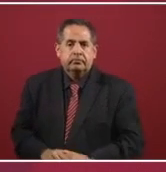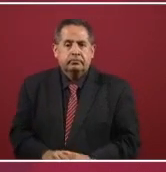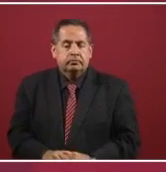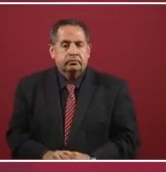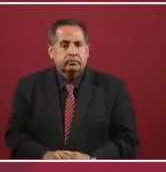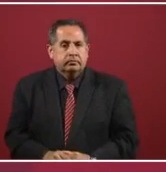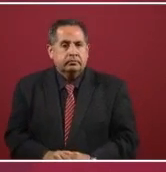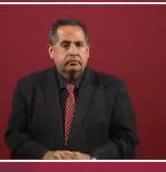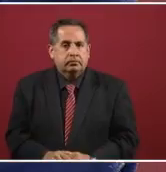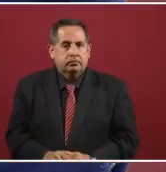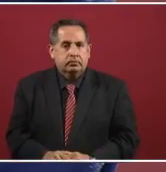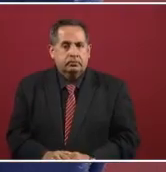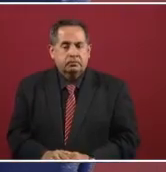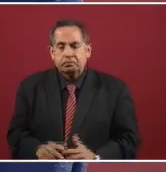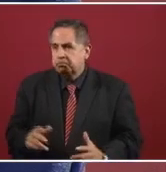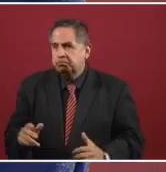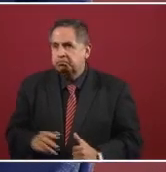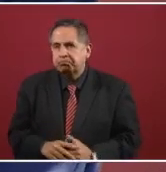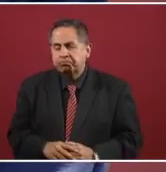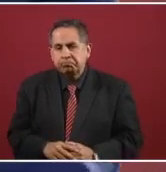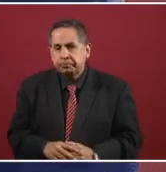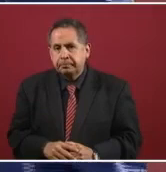más que